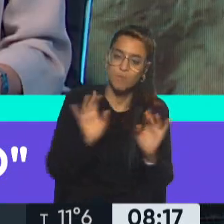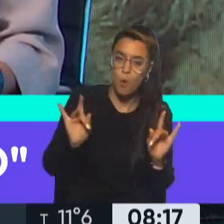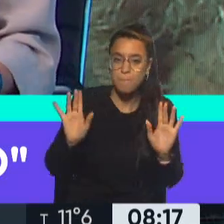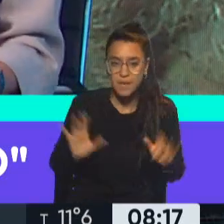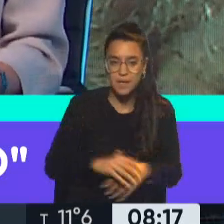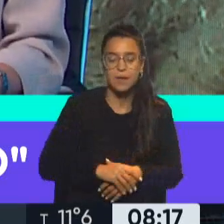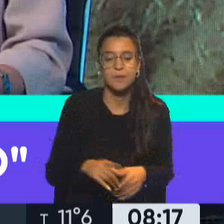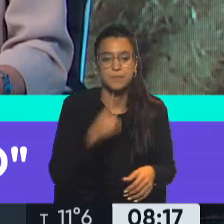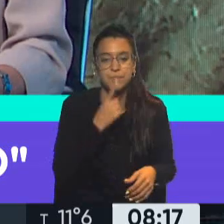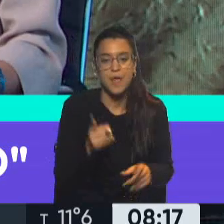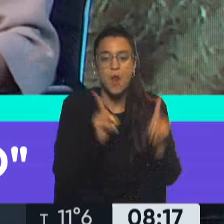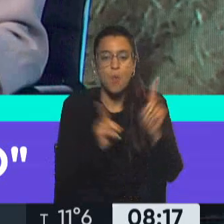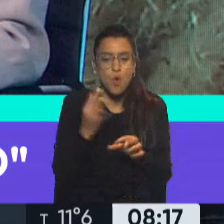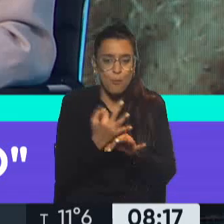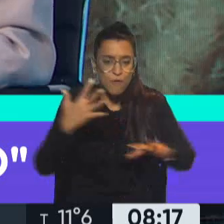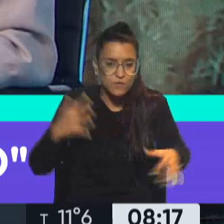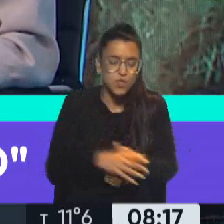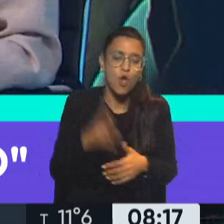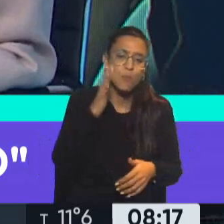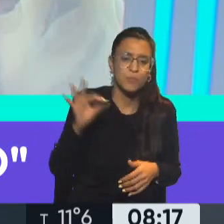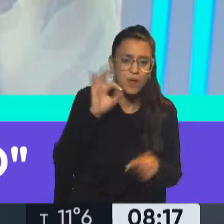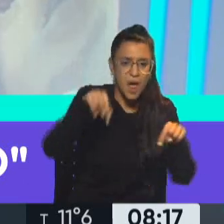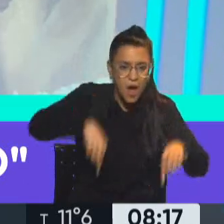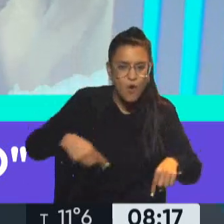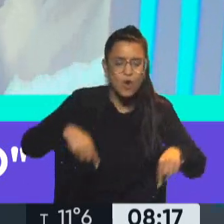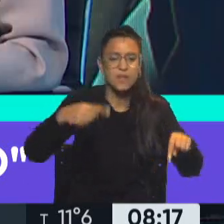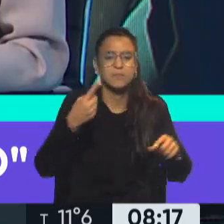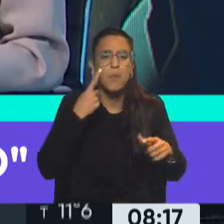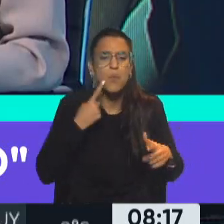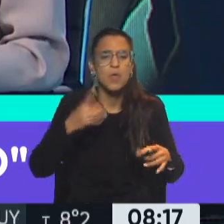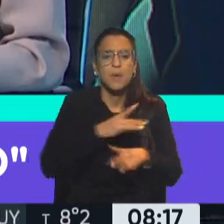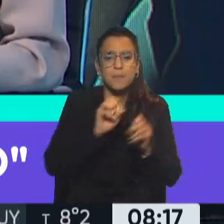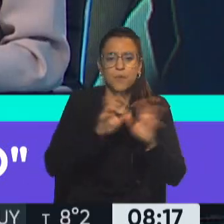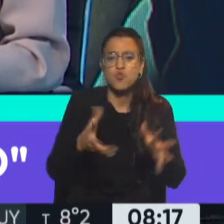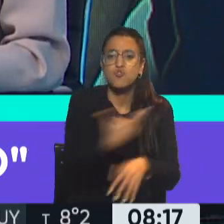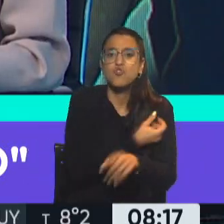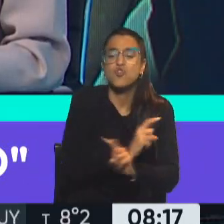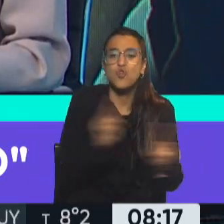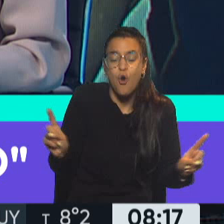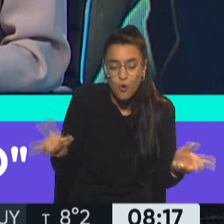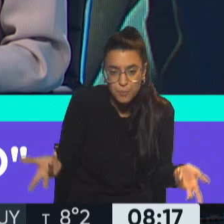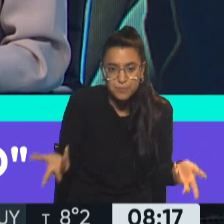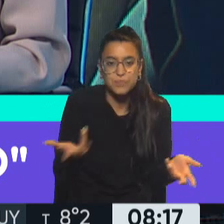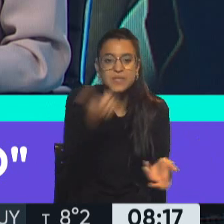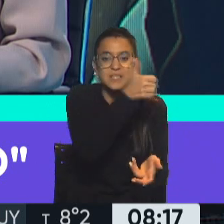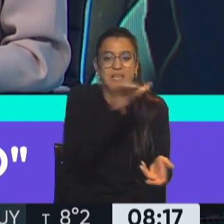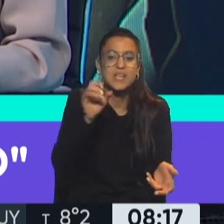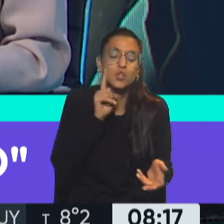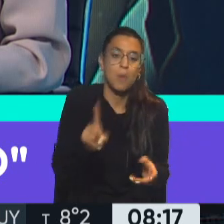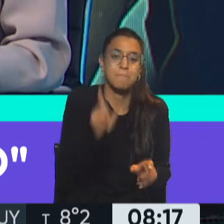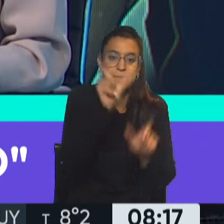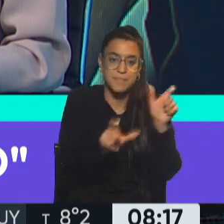Bueno, algunos especialistas opinan de que estamos viviendo en este momento la pandemia de los no vacunados, con 600.000